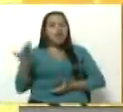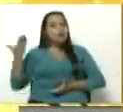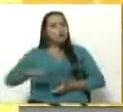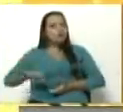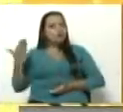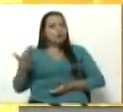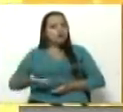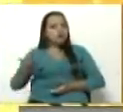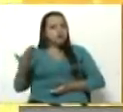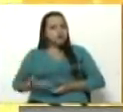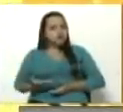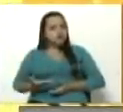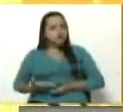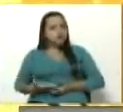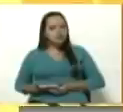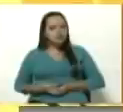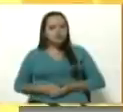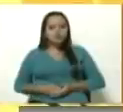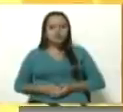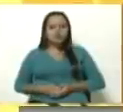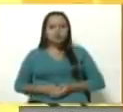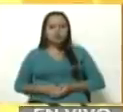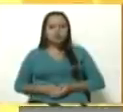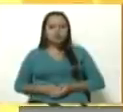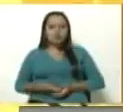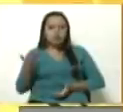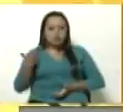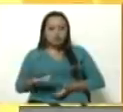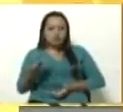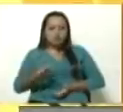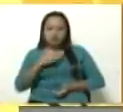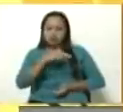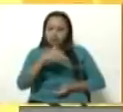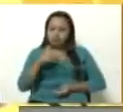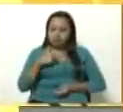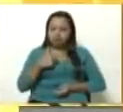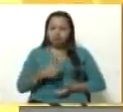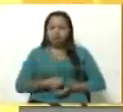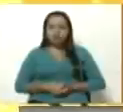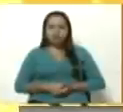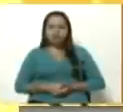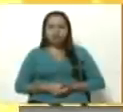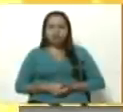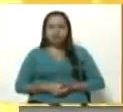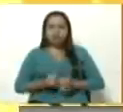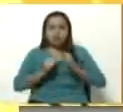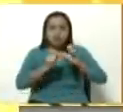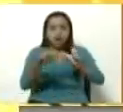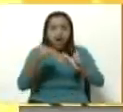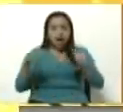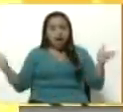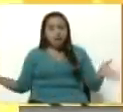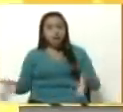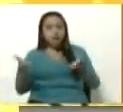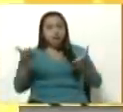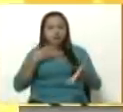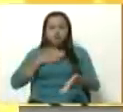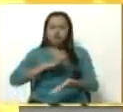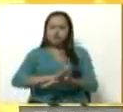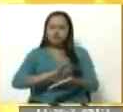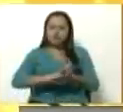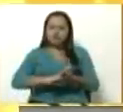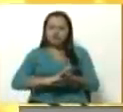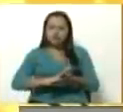importante, importante, que nosotros, mientras tengamos el impulso sereno,